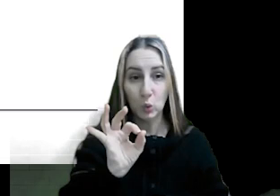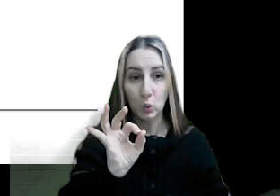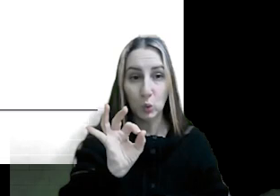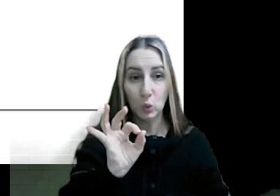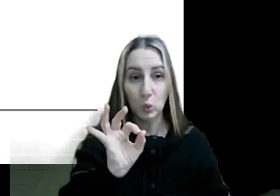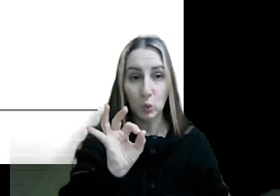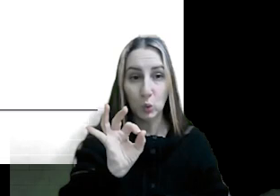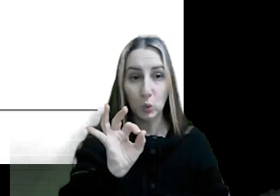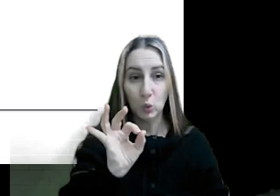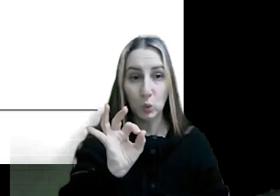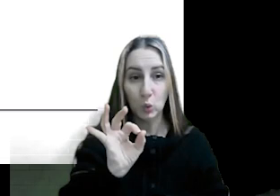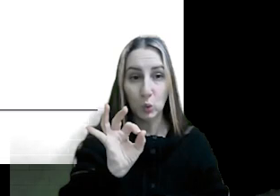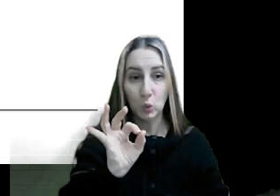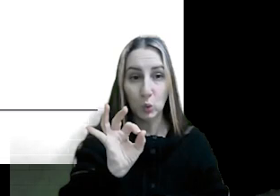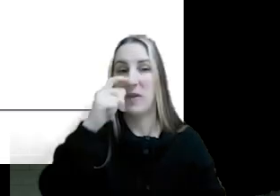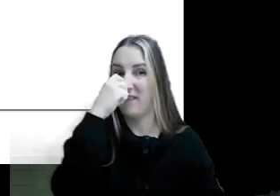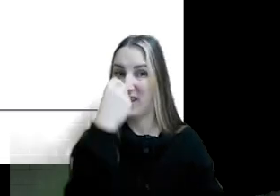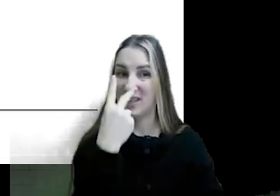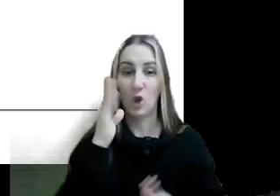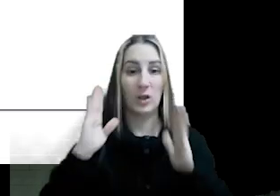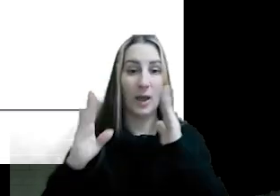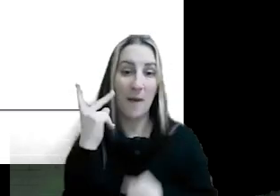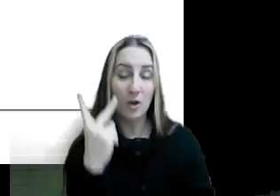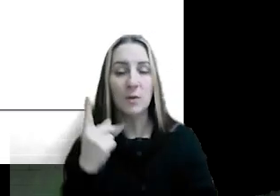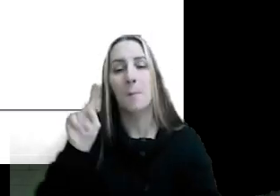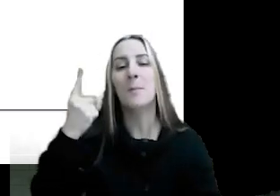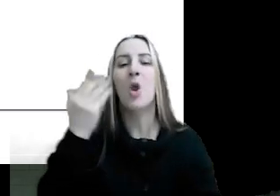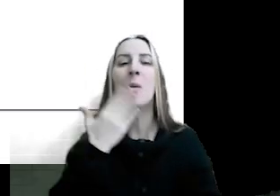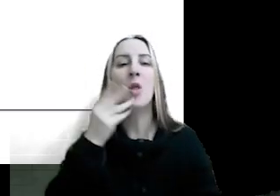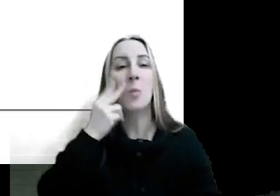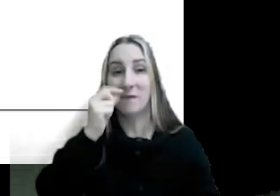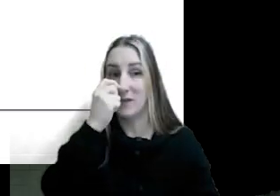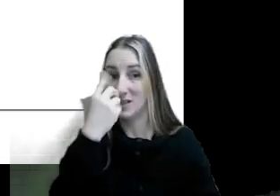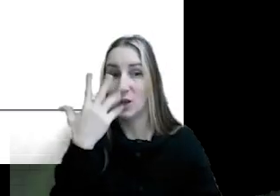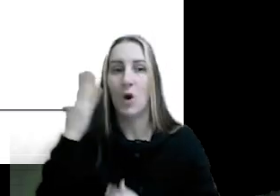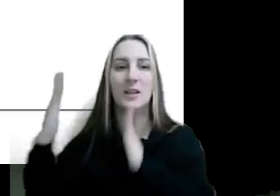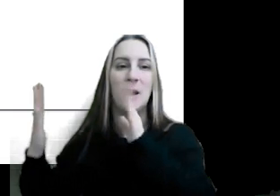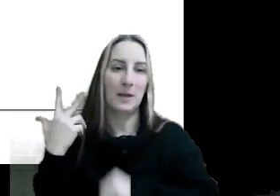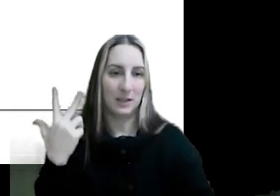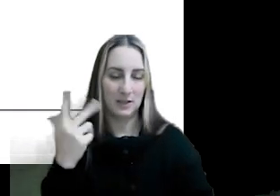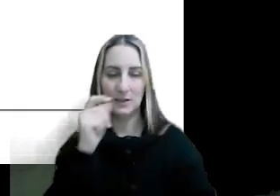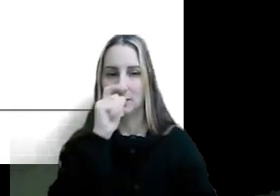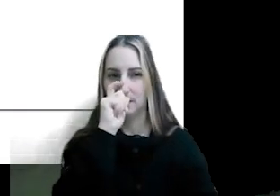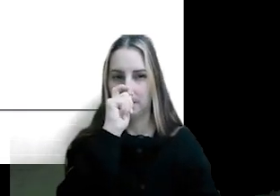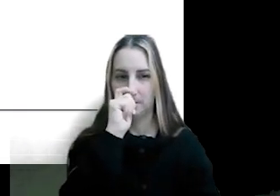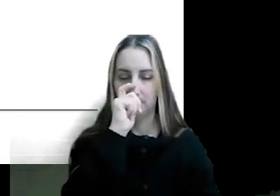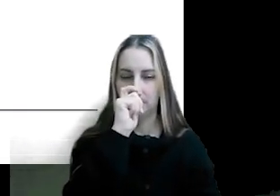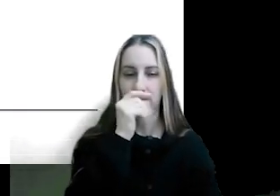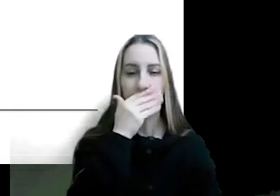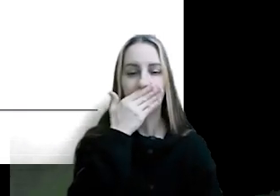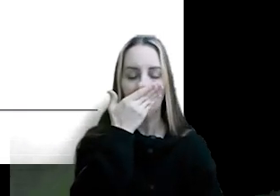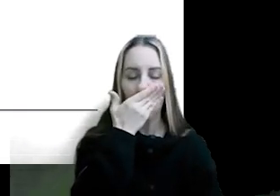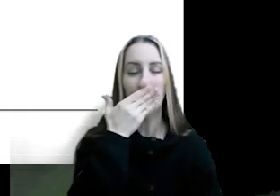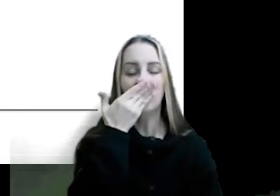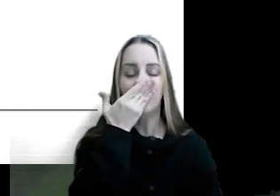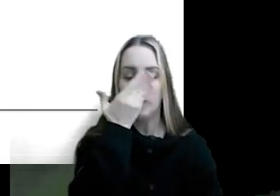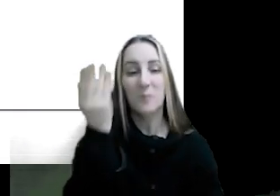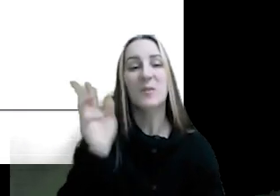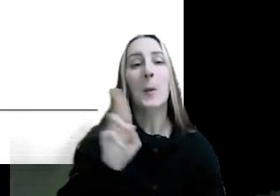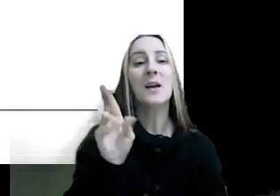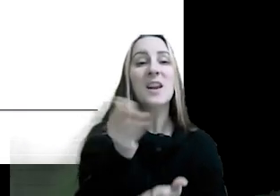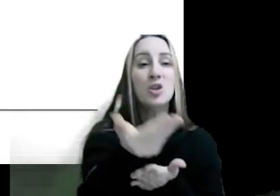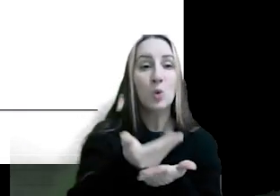de enero para la etapa 2 y 1 de abril para la etapa 3. Esta resolución